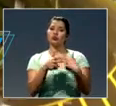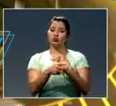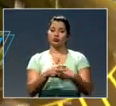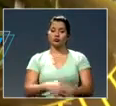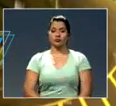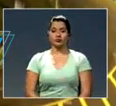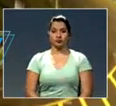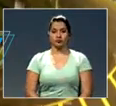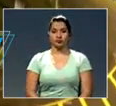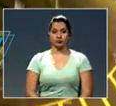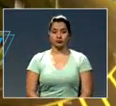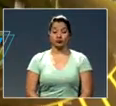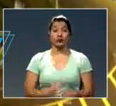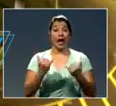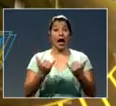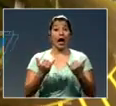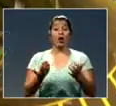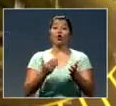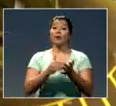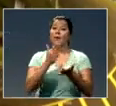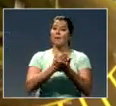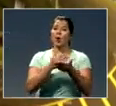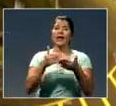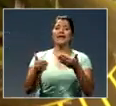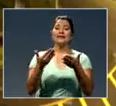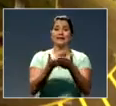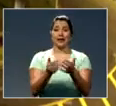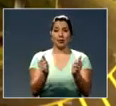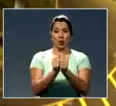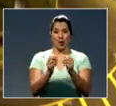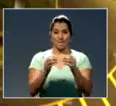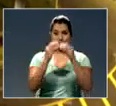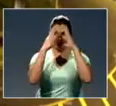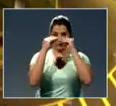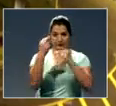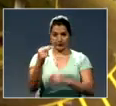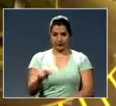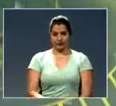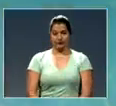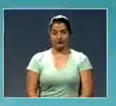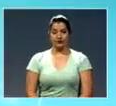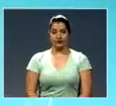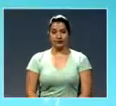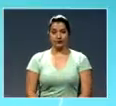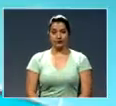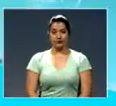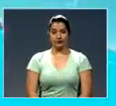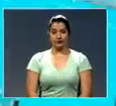capital. Hacemos una nueva pausa, pero ya regresamos con más de noticias.